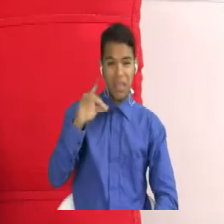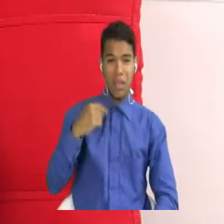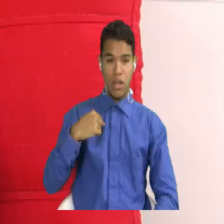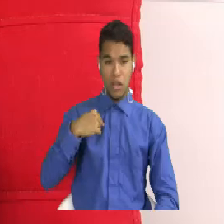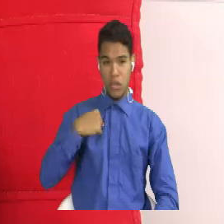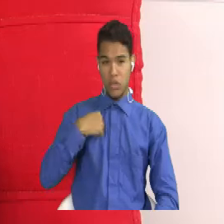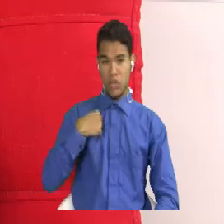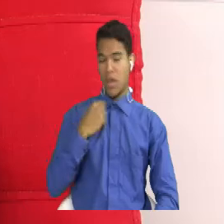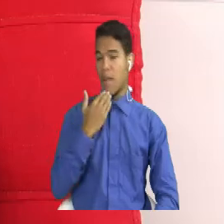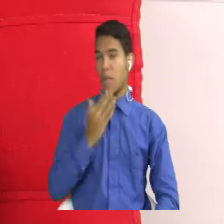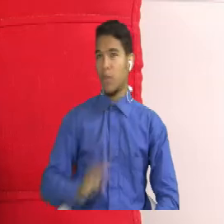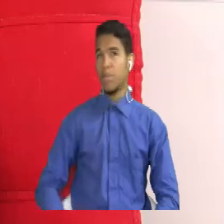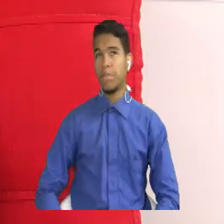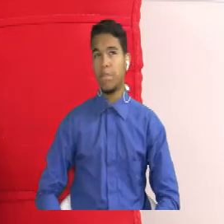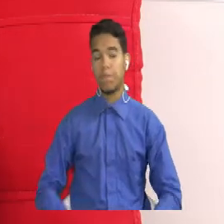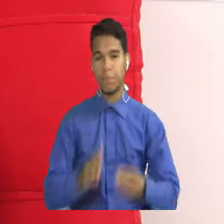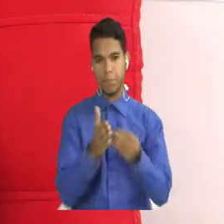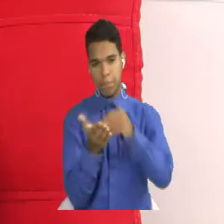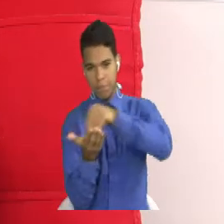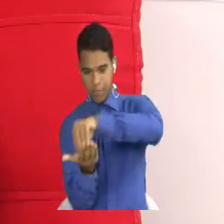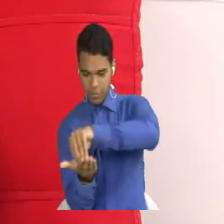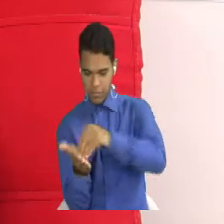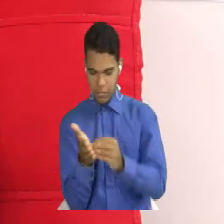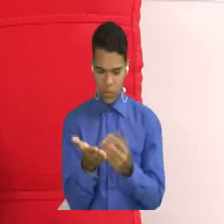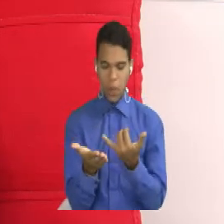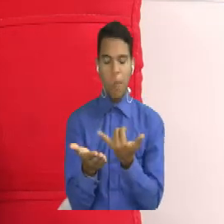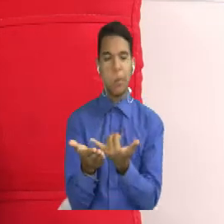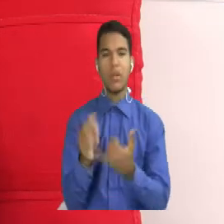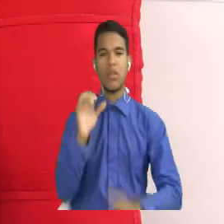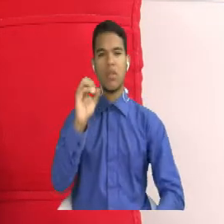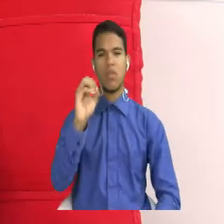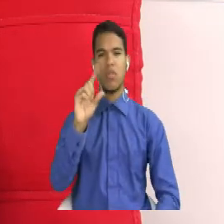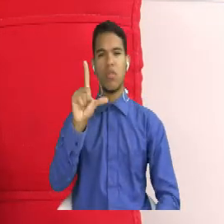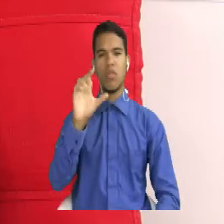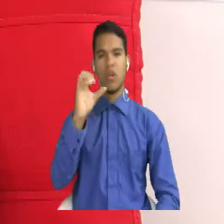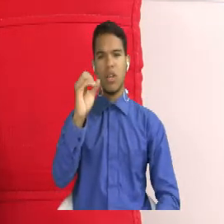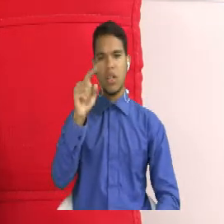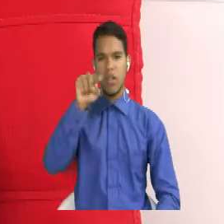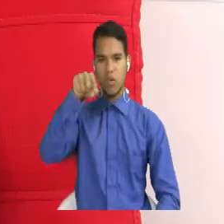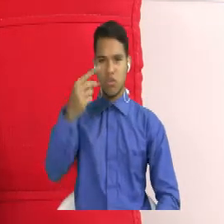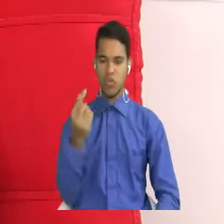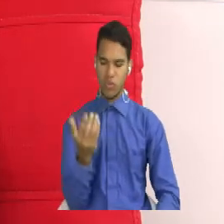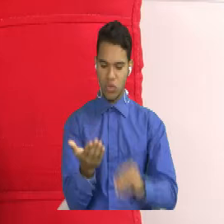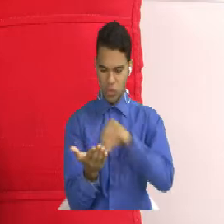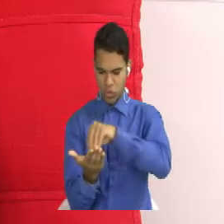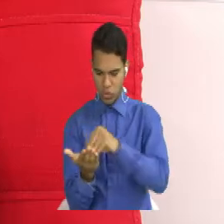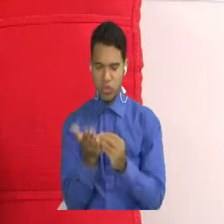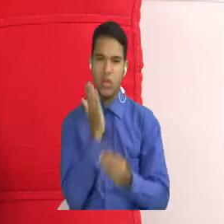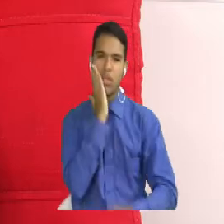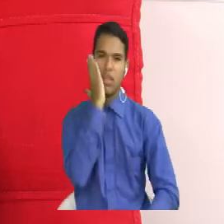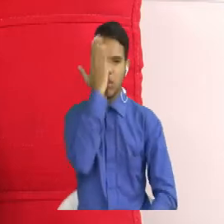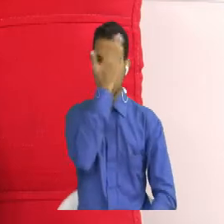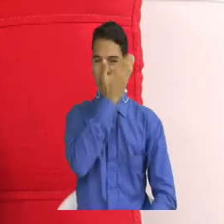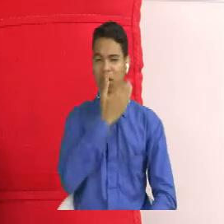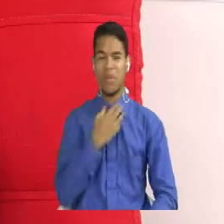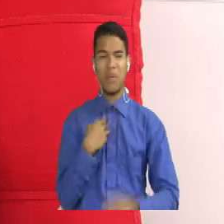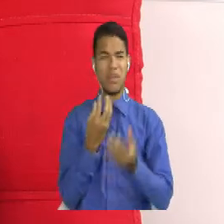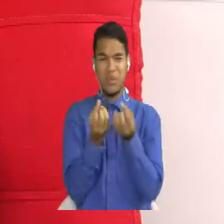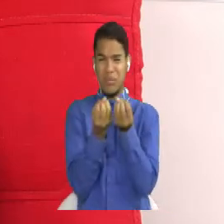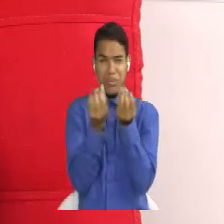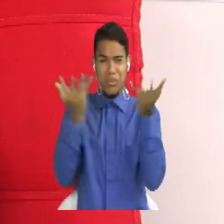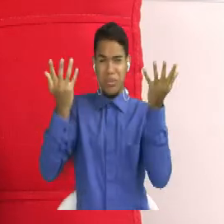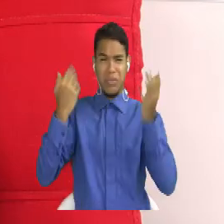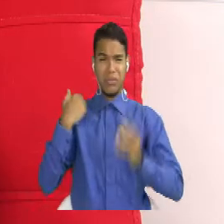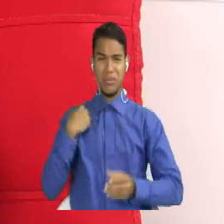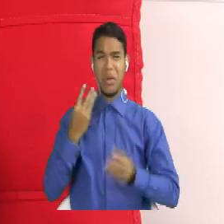un producto que es a base de óleos, de oligoelementos, entonces va a producir más acné o más grasa en mi